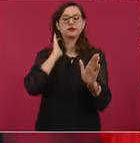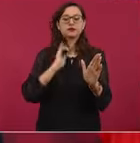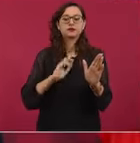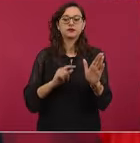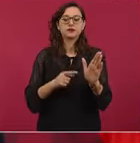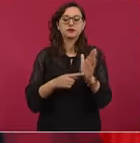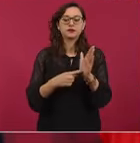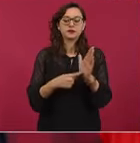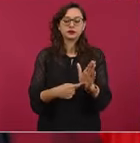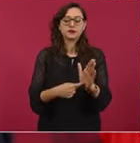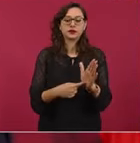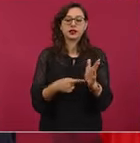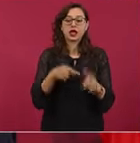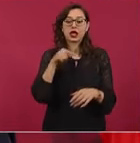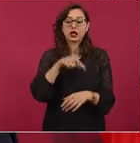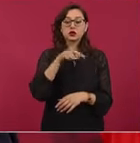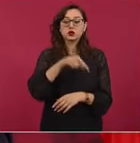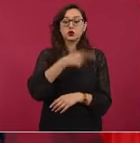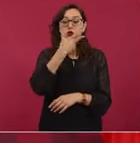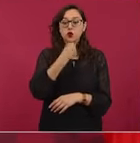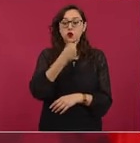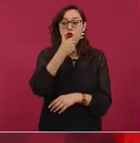no hace más